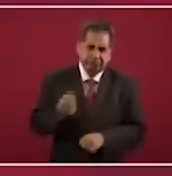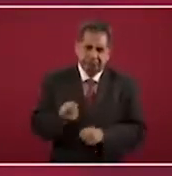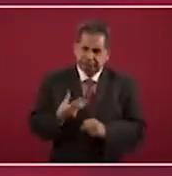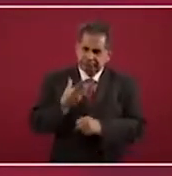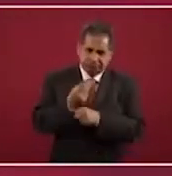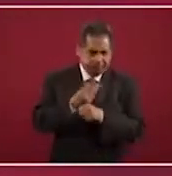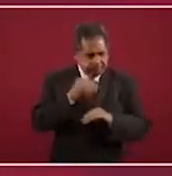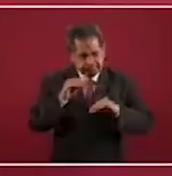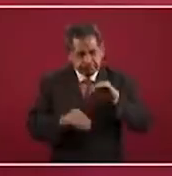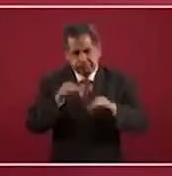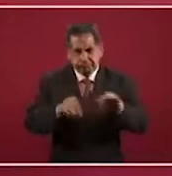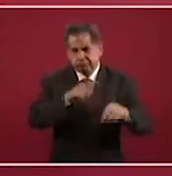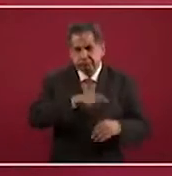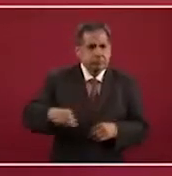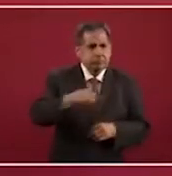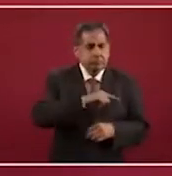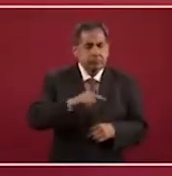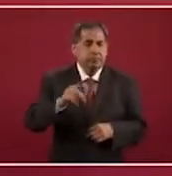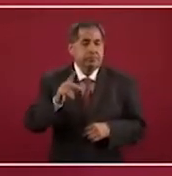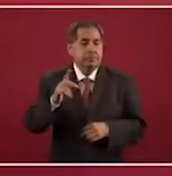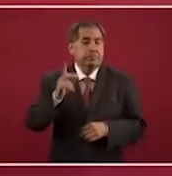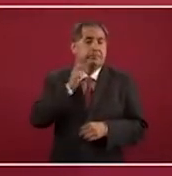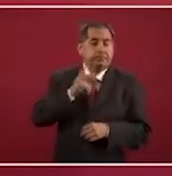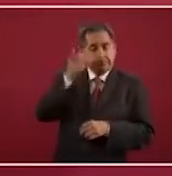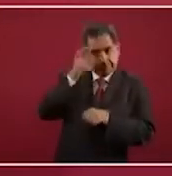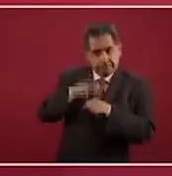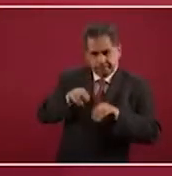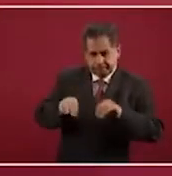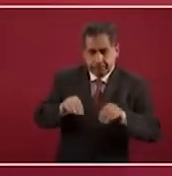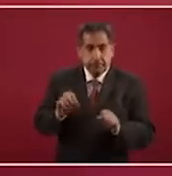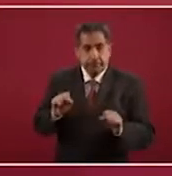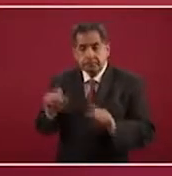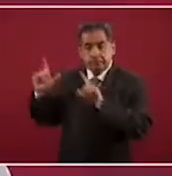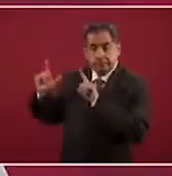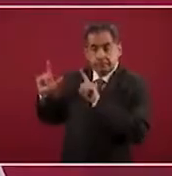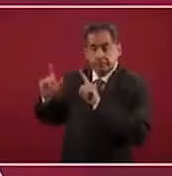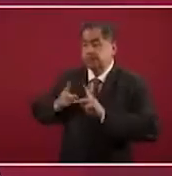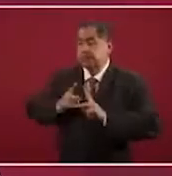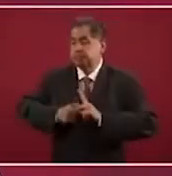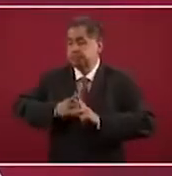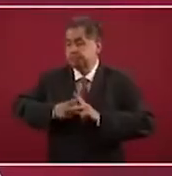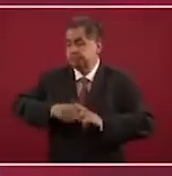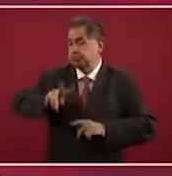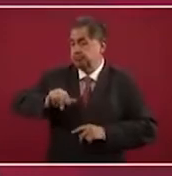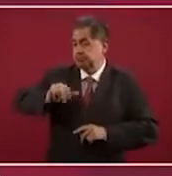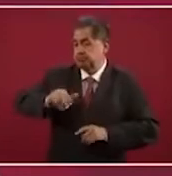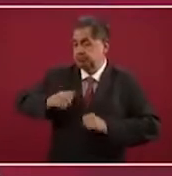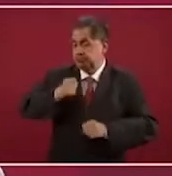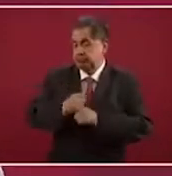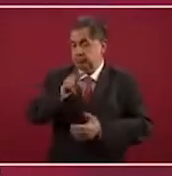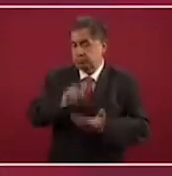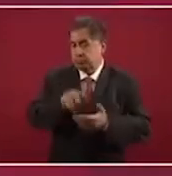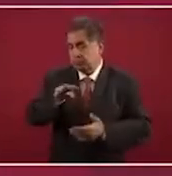de los trabajadores por parte de la dirección de pemex lo que mostré aquí es el promedio de lo que llevamos en el 2019